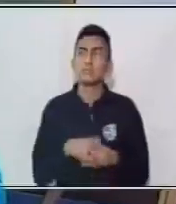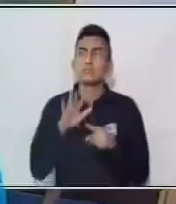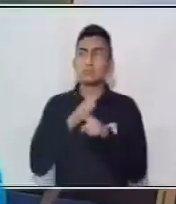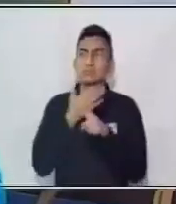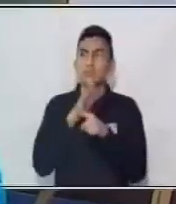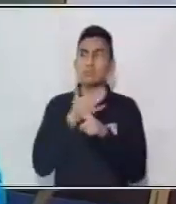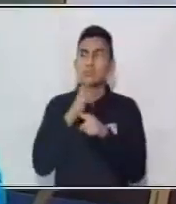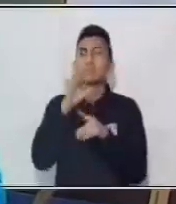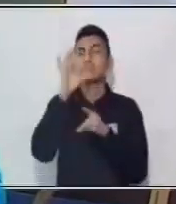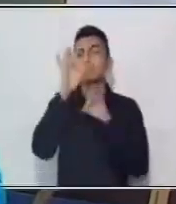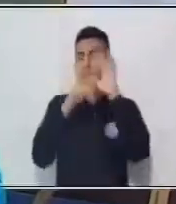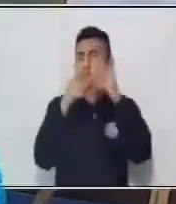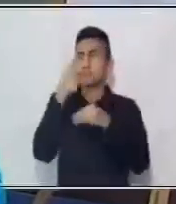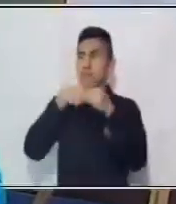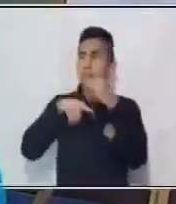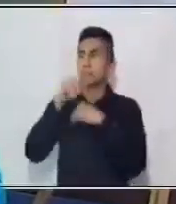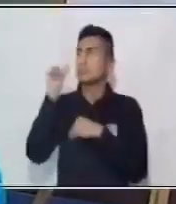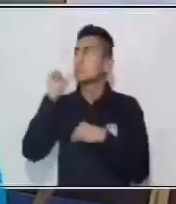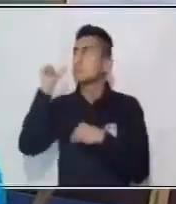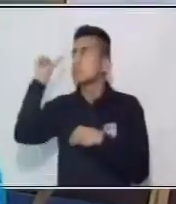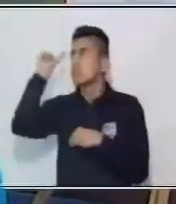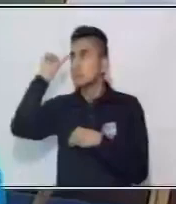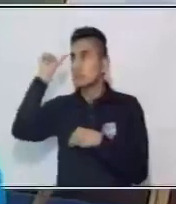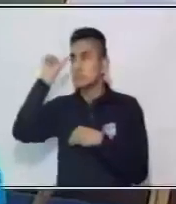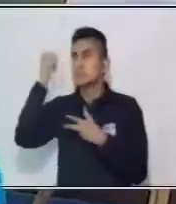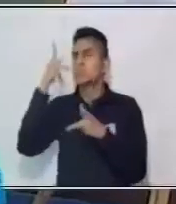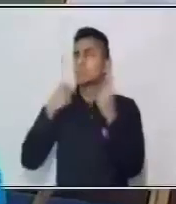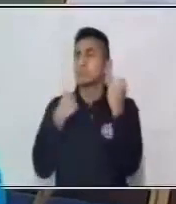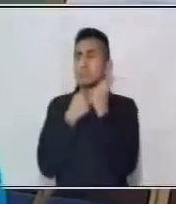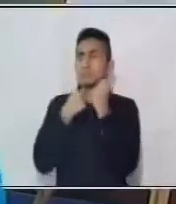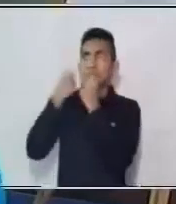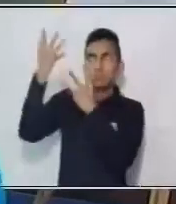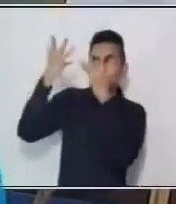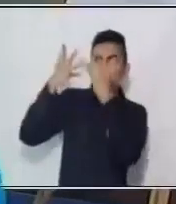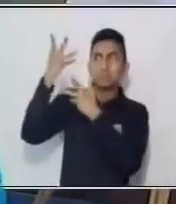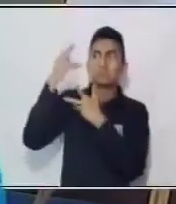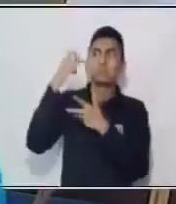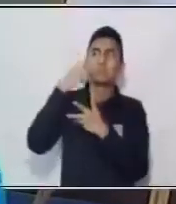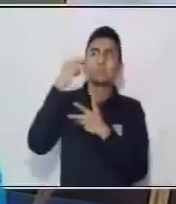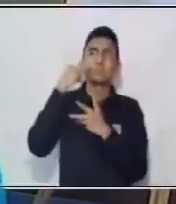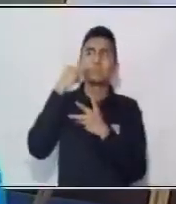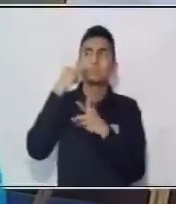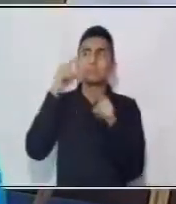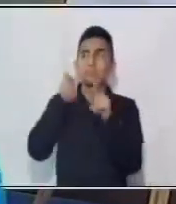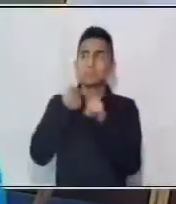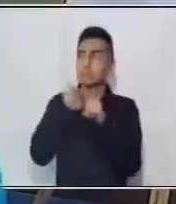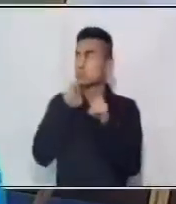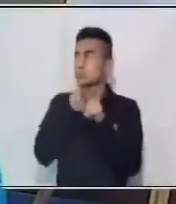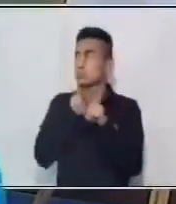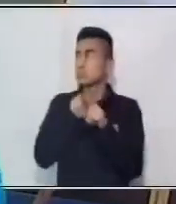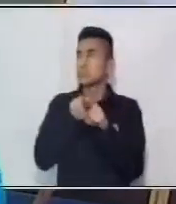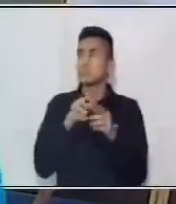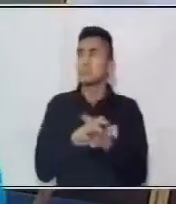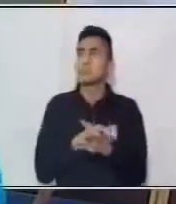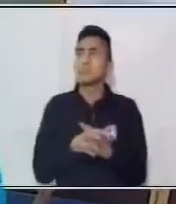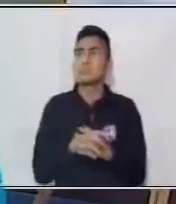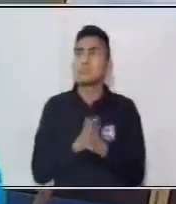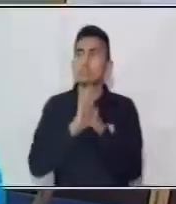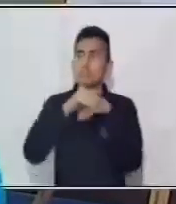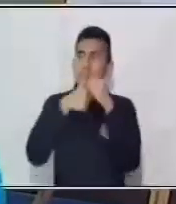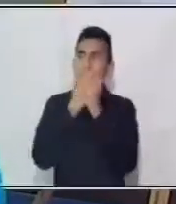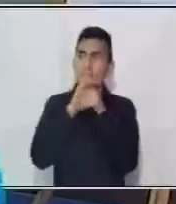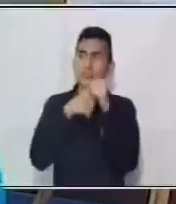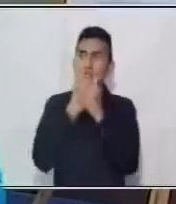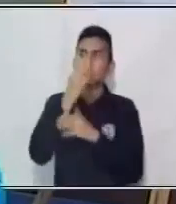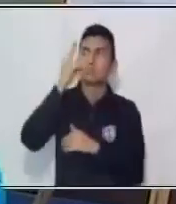Comparte con algún adulto lo que has aprendido el día de hoy y te recomendamos, como siempre, lavarte